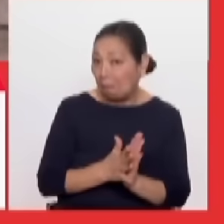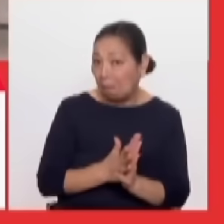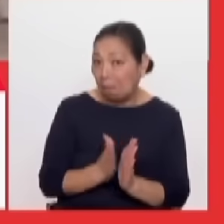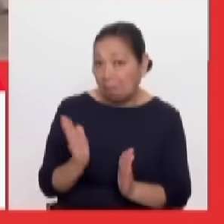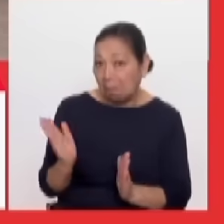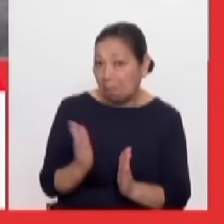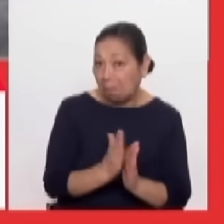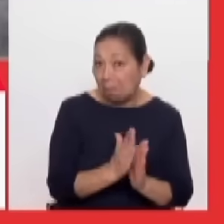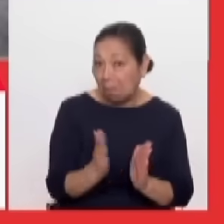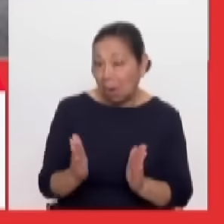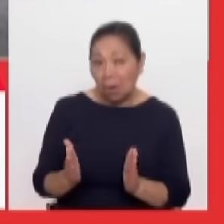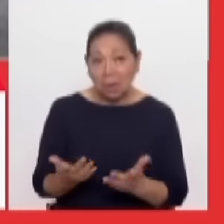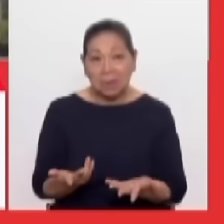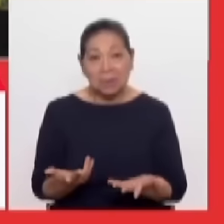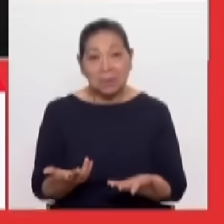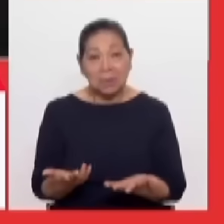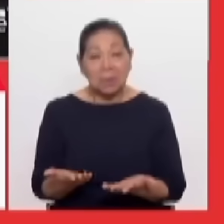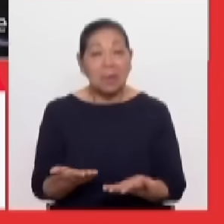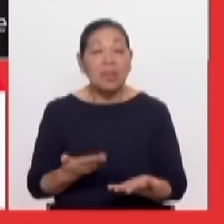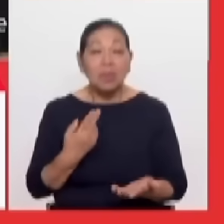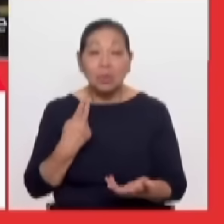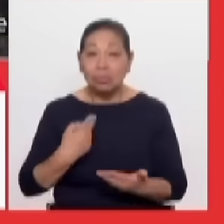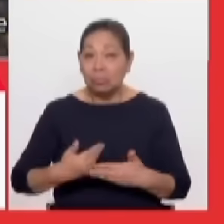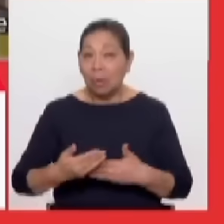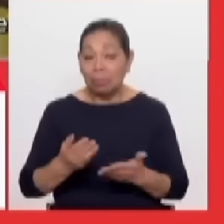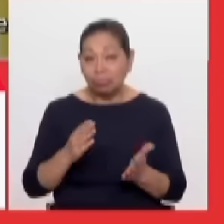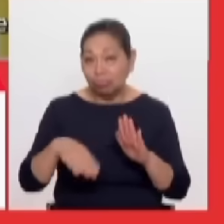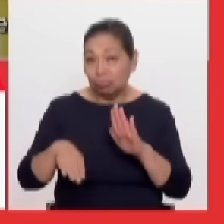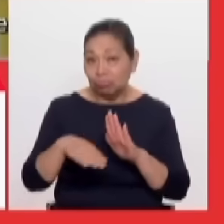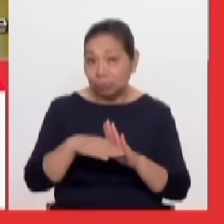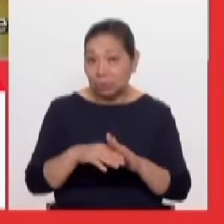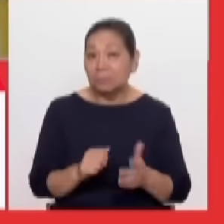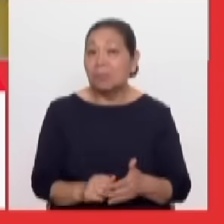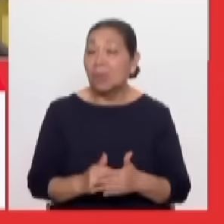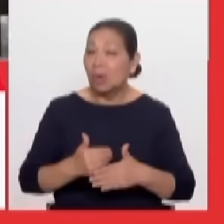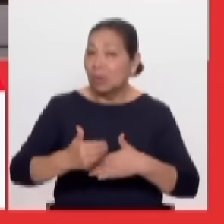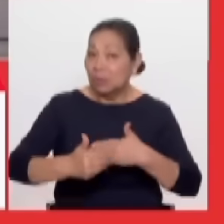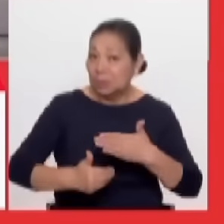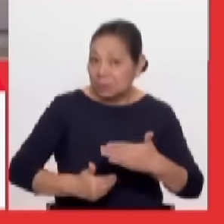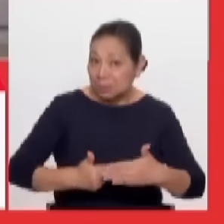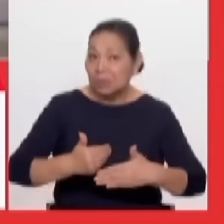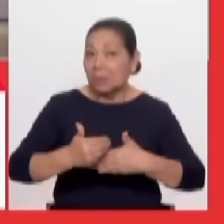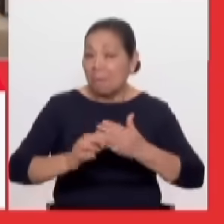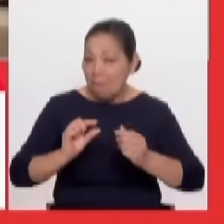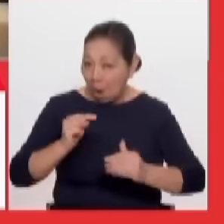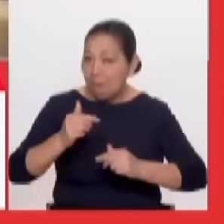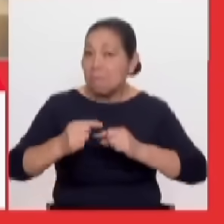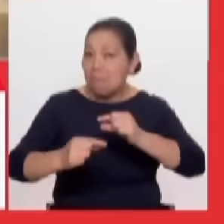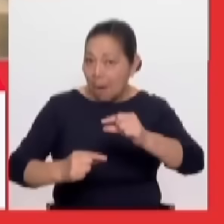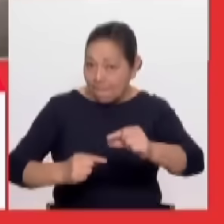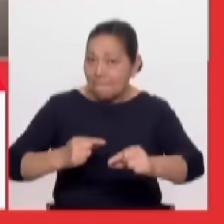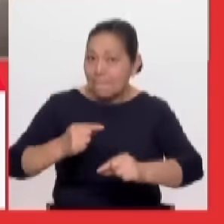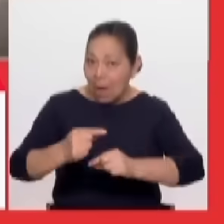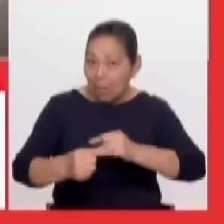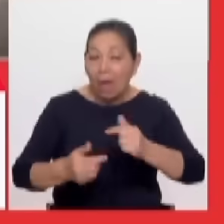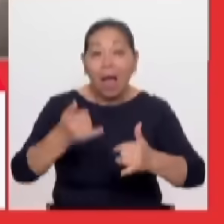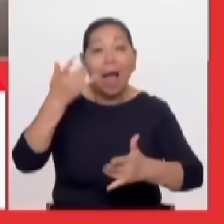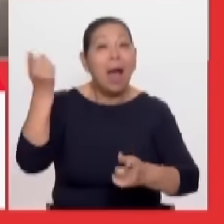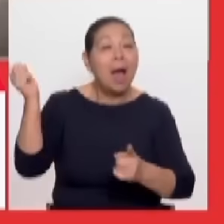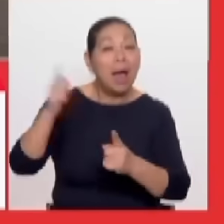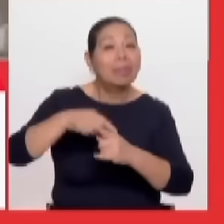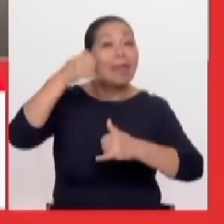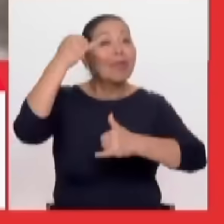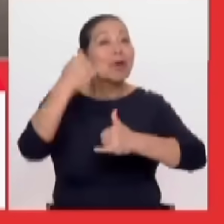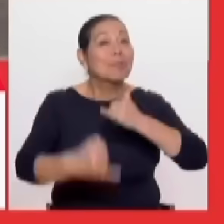esta marcha blanca de este primer tramo. Y seguidamente seguiremos avanzando hasta concluir